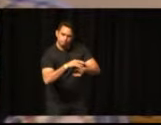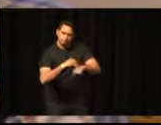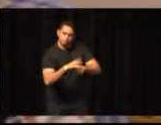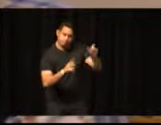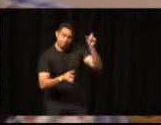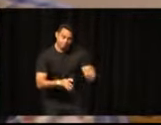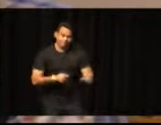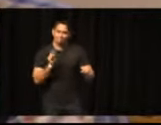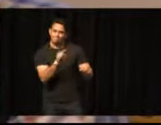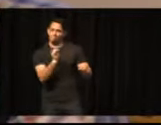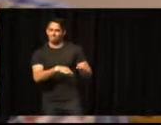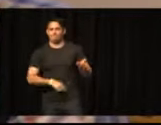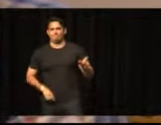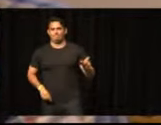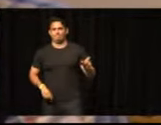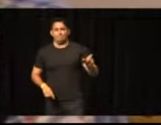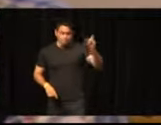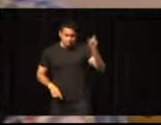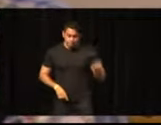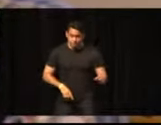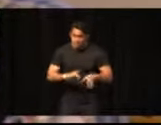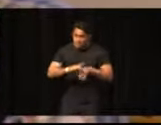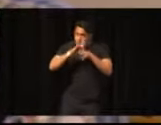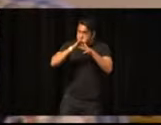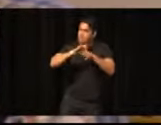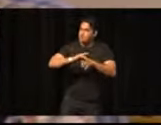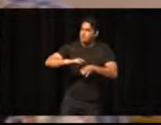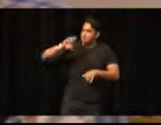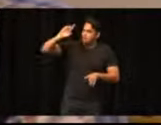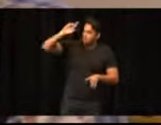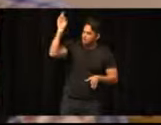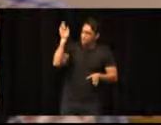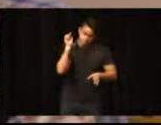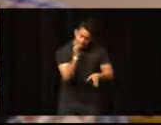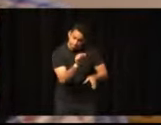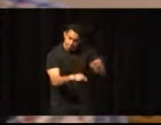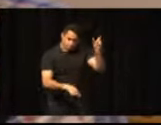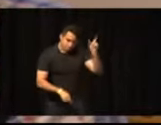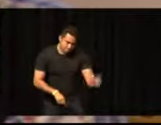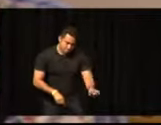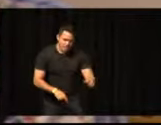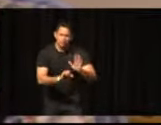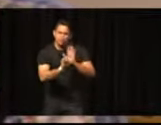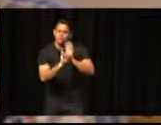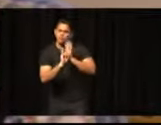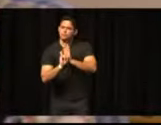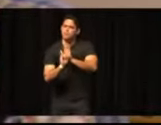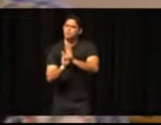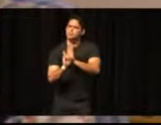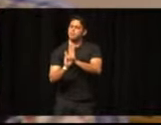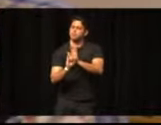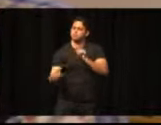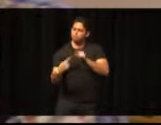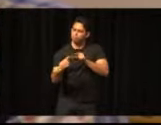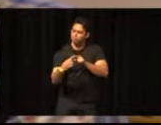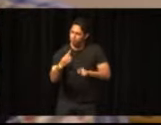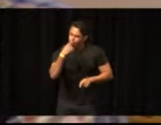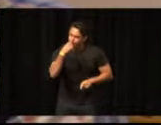apoyo de esa formación, en el apoyo de ese liderazgo, en el apoyo de esa identidad con el